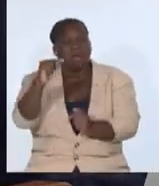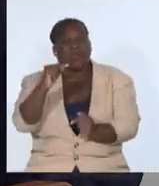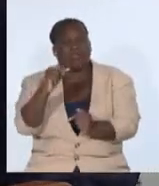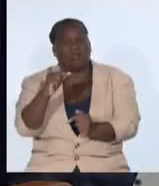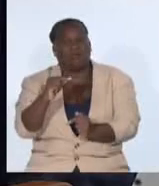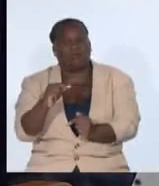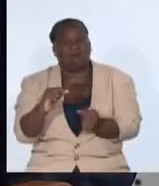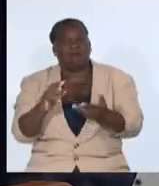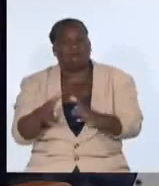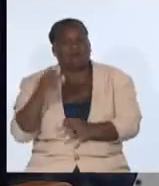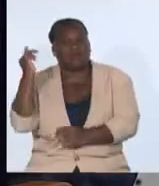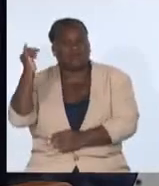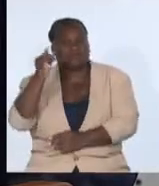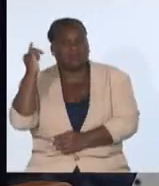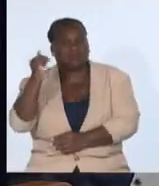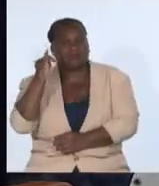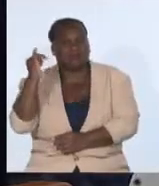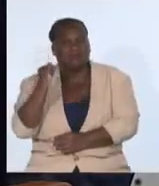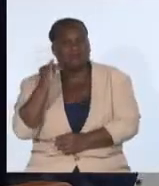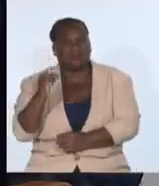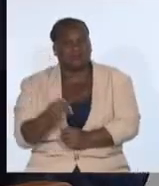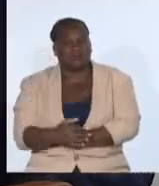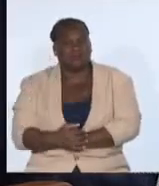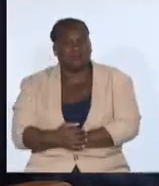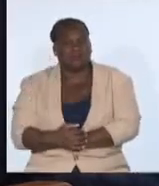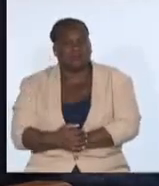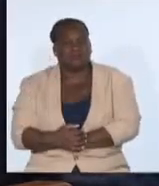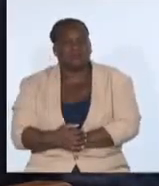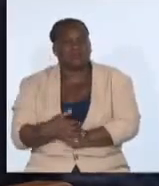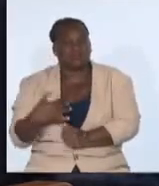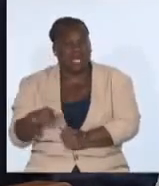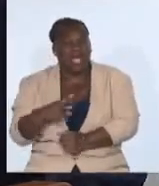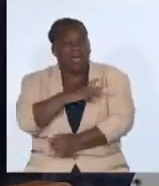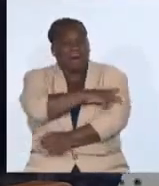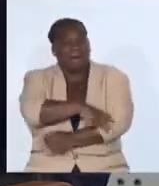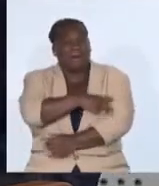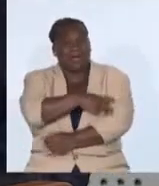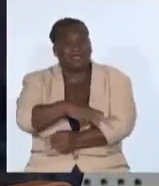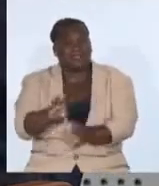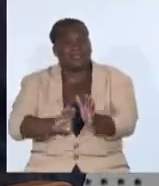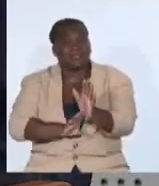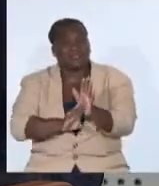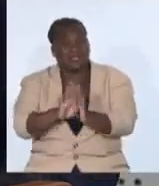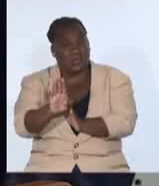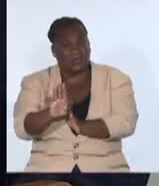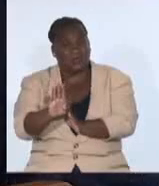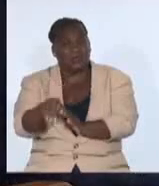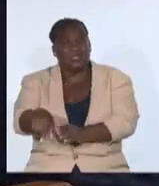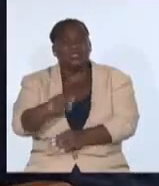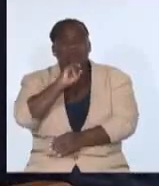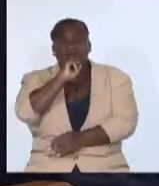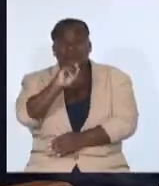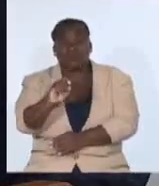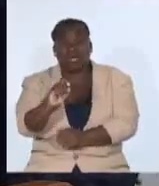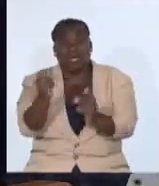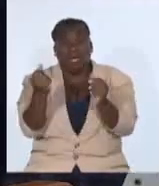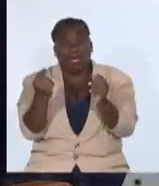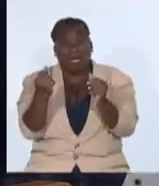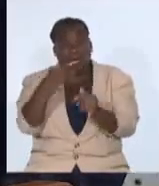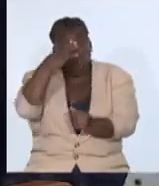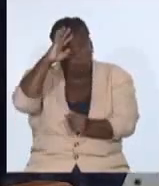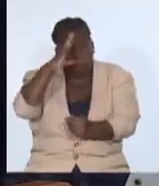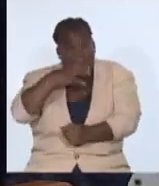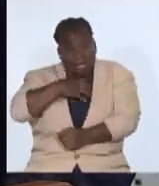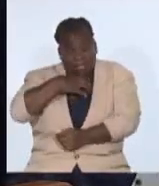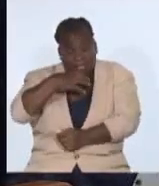internacional aún siendo un país en desarrollo y lastrado por grandes dificultades económicas Cuba cuenta